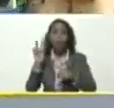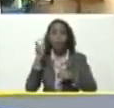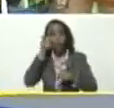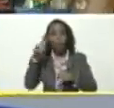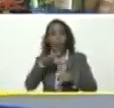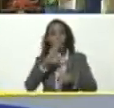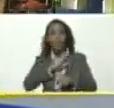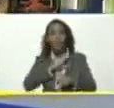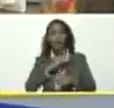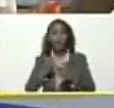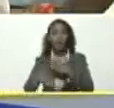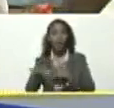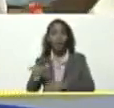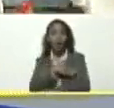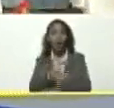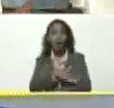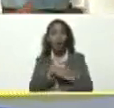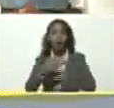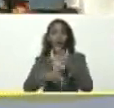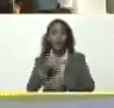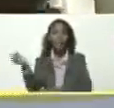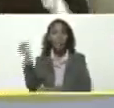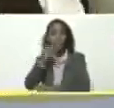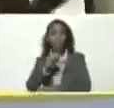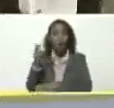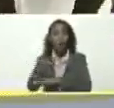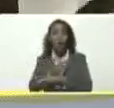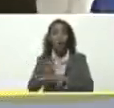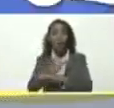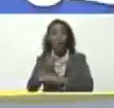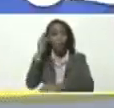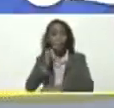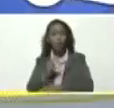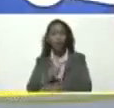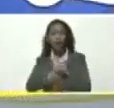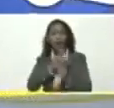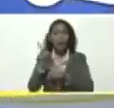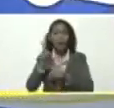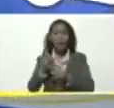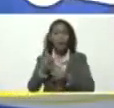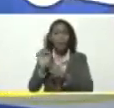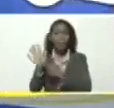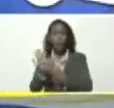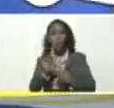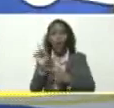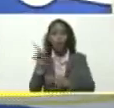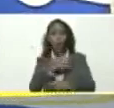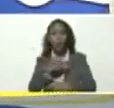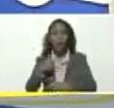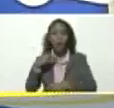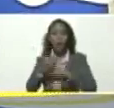tenía que salir a la calle y derrocar el gobierno bolivariano. Ese era el planteamiento que ellos querían hacer.